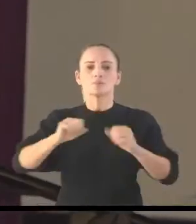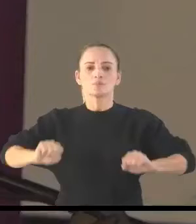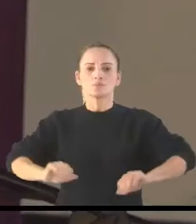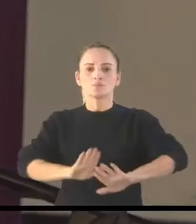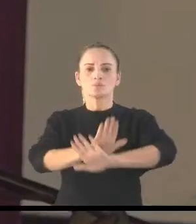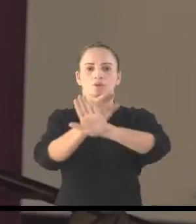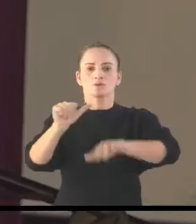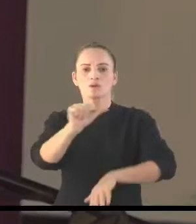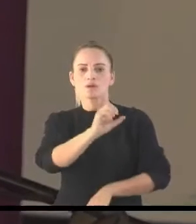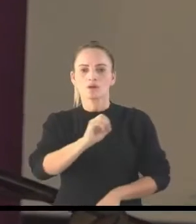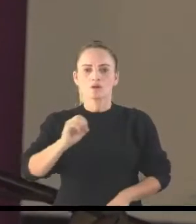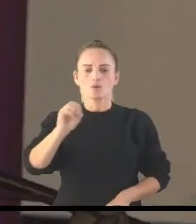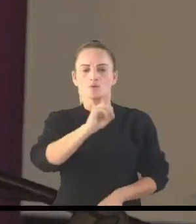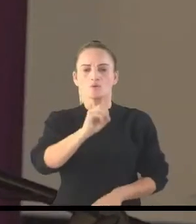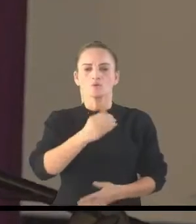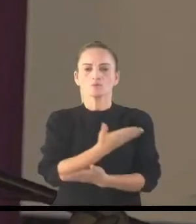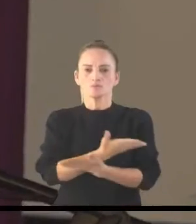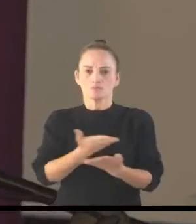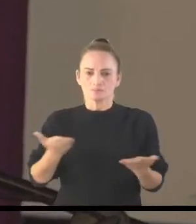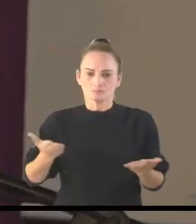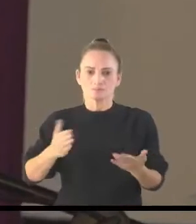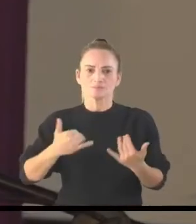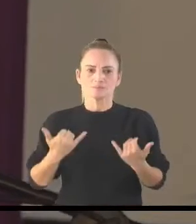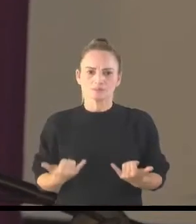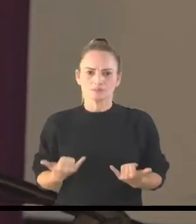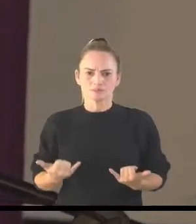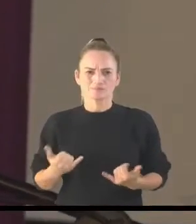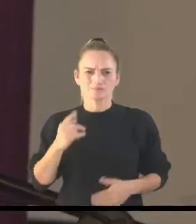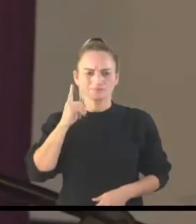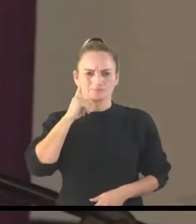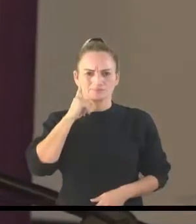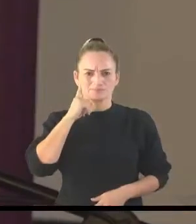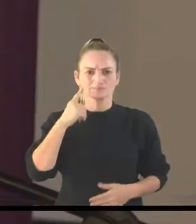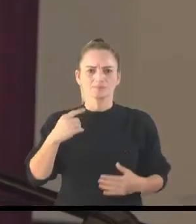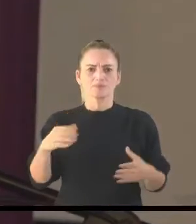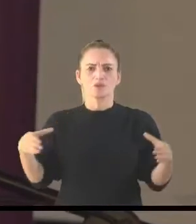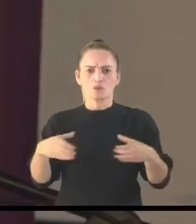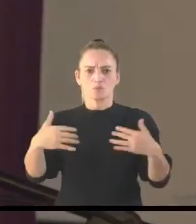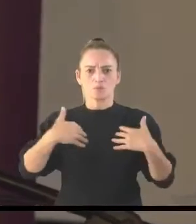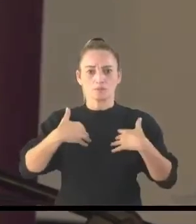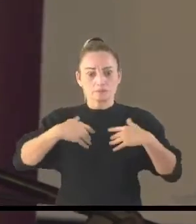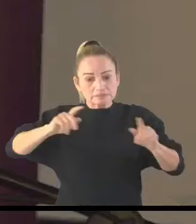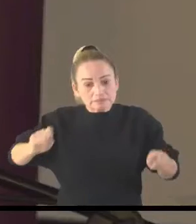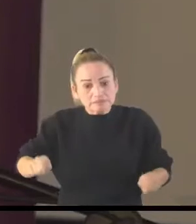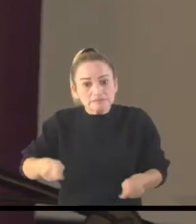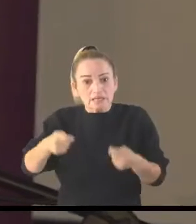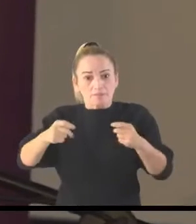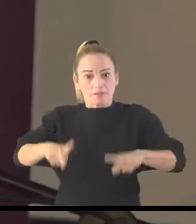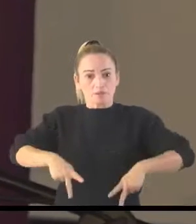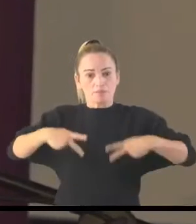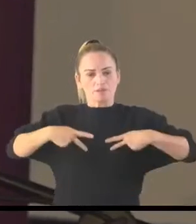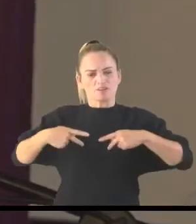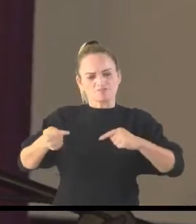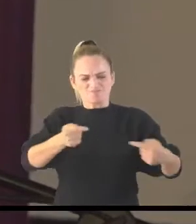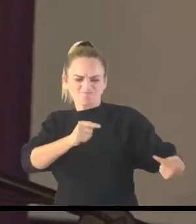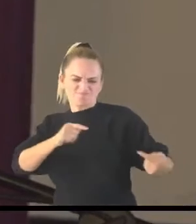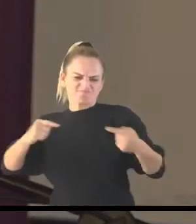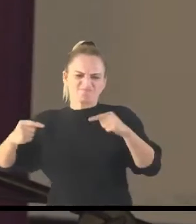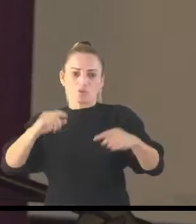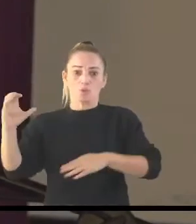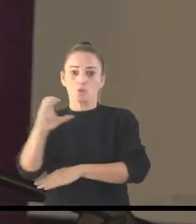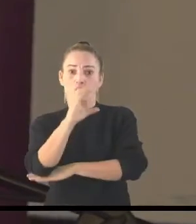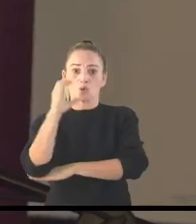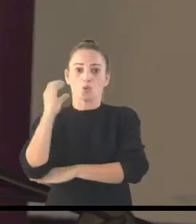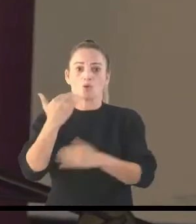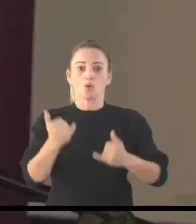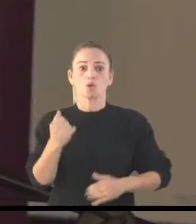todas y todos. En primer lugar, quiero saludar a las víctimas y sobrevivientes de este conflicto armado en Colombia.